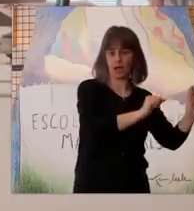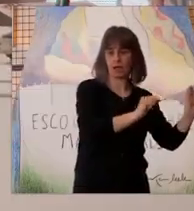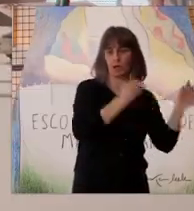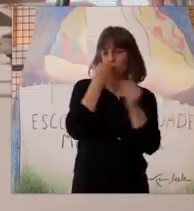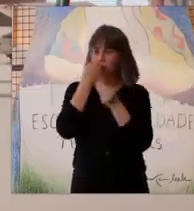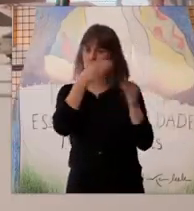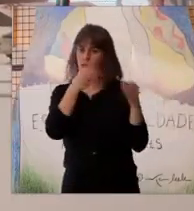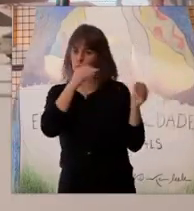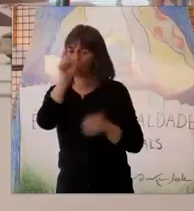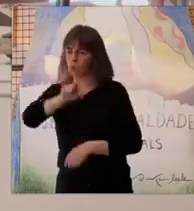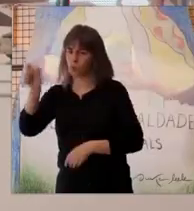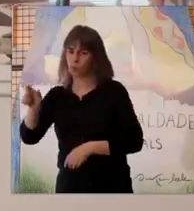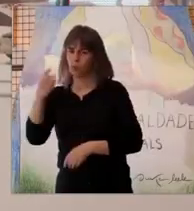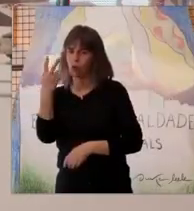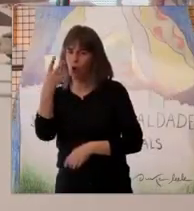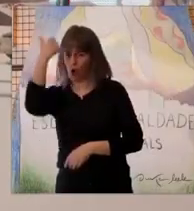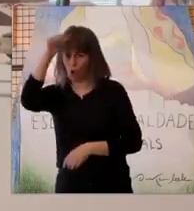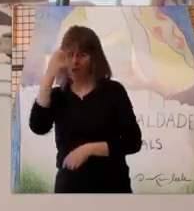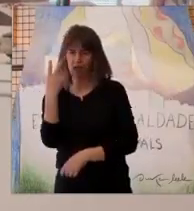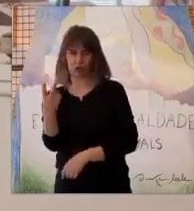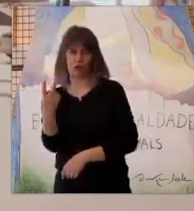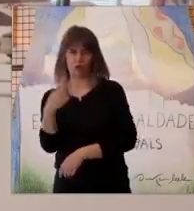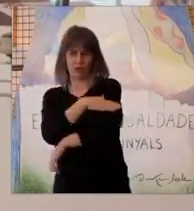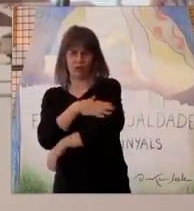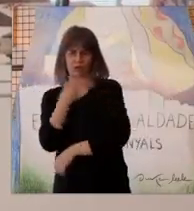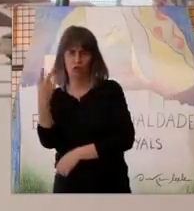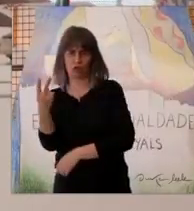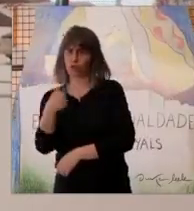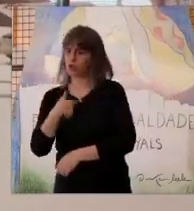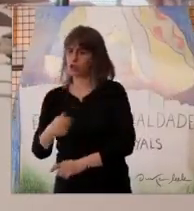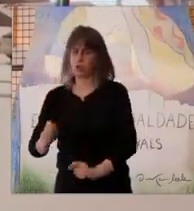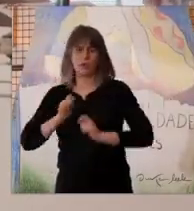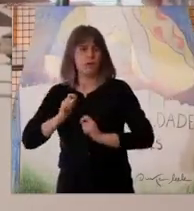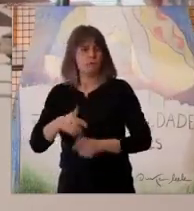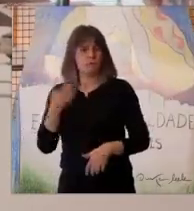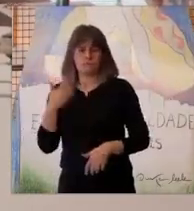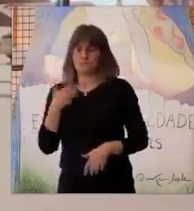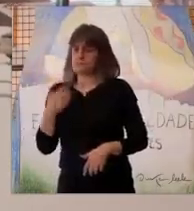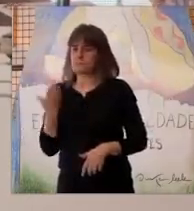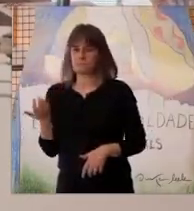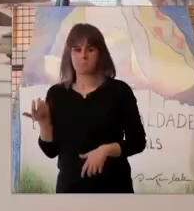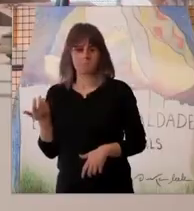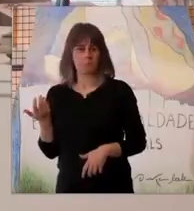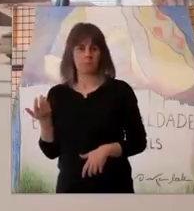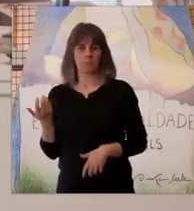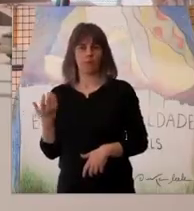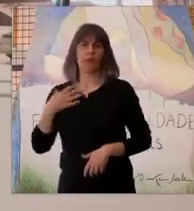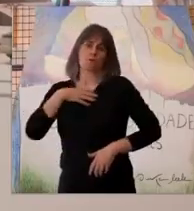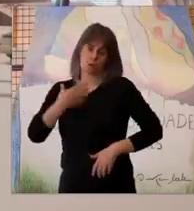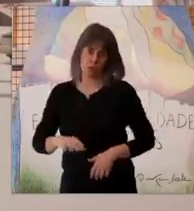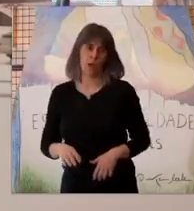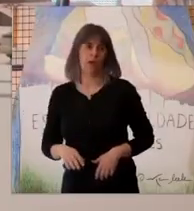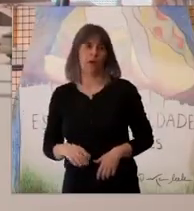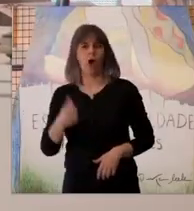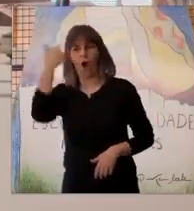yo me enfadé me enfadé me salió del alma decir bueno podían dos hombres por